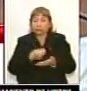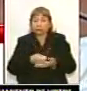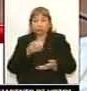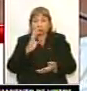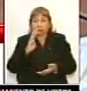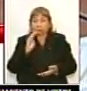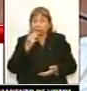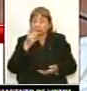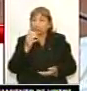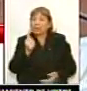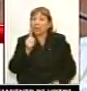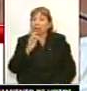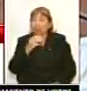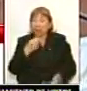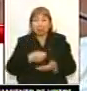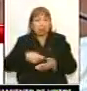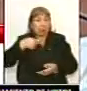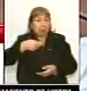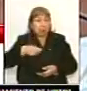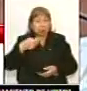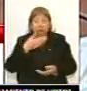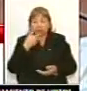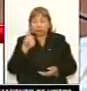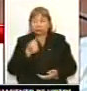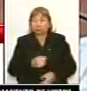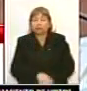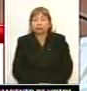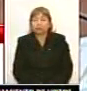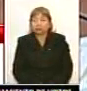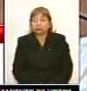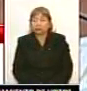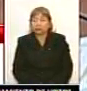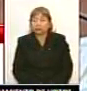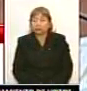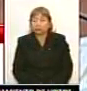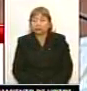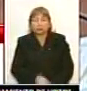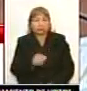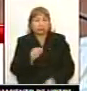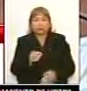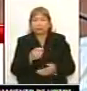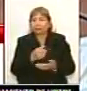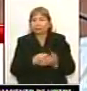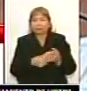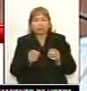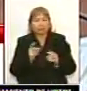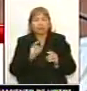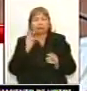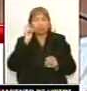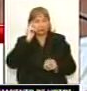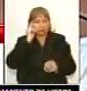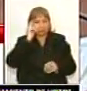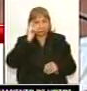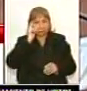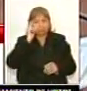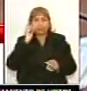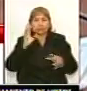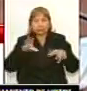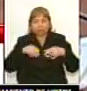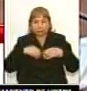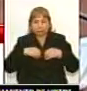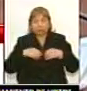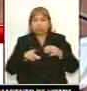mismas AFPs, les están ofreciendo mayores ventajas. En estas condiciones, señor, es razonable aprobar este proyecto de